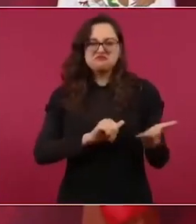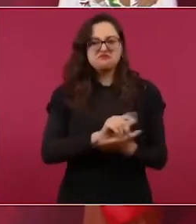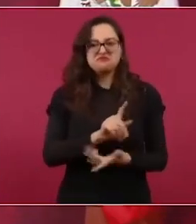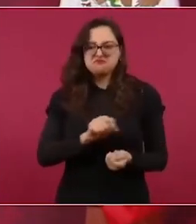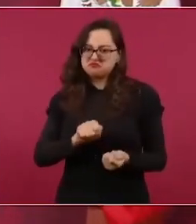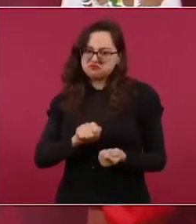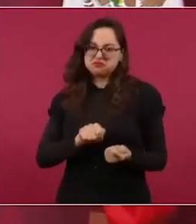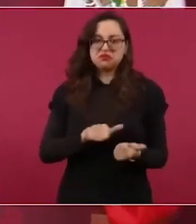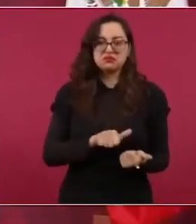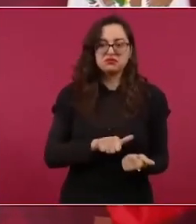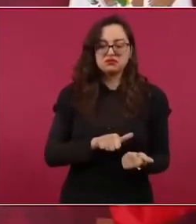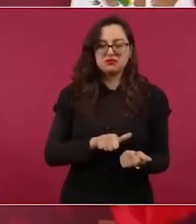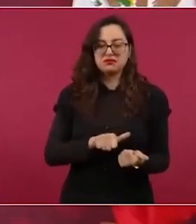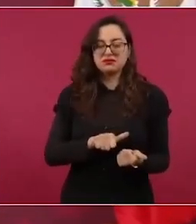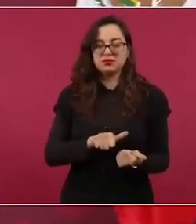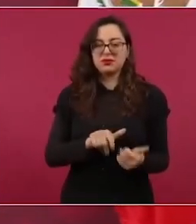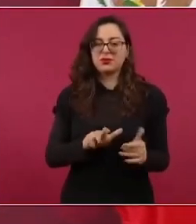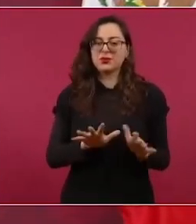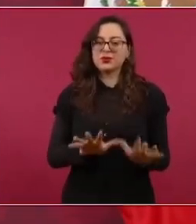afianzar